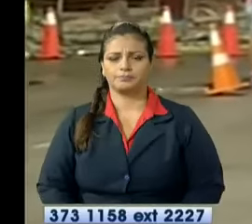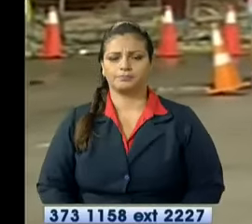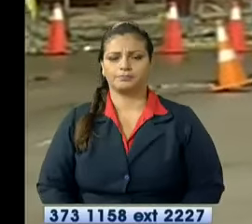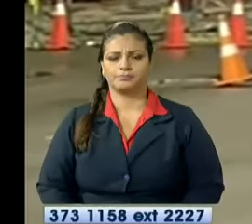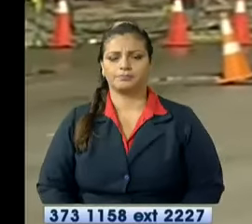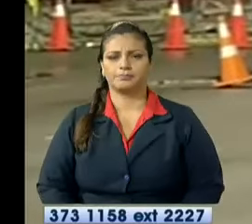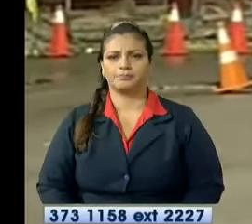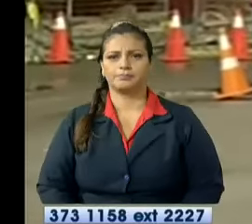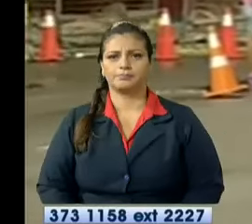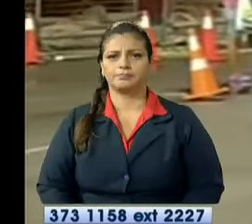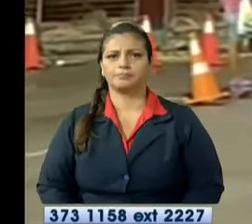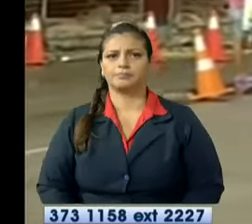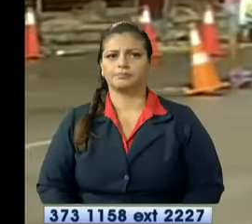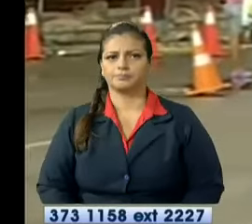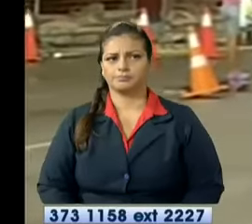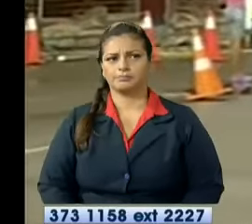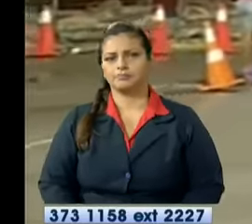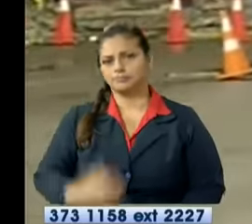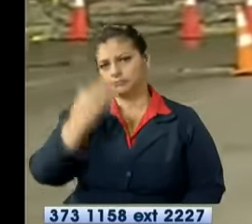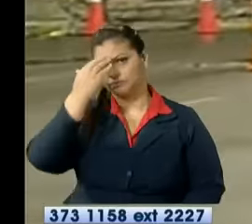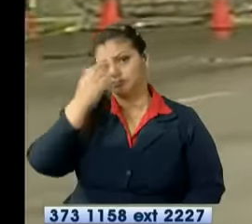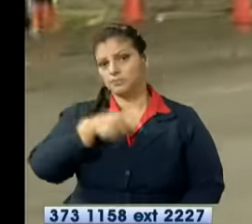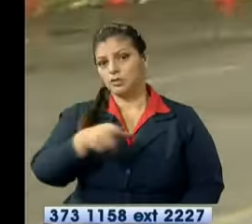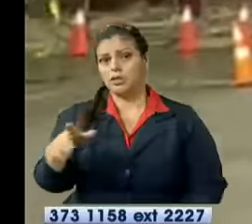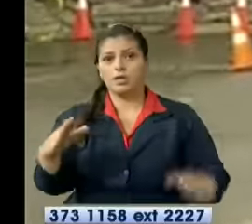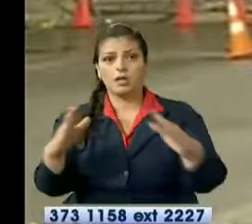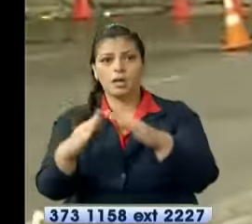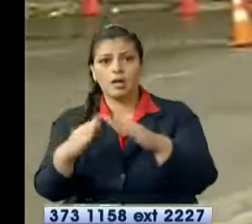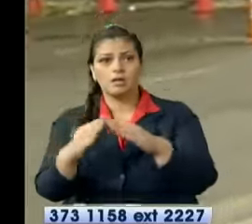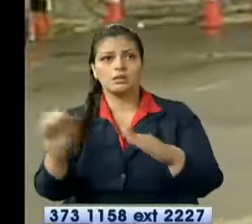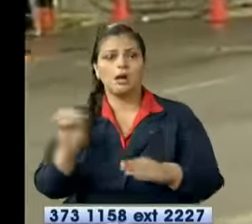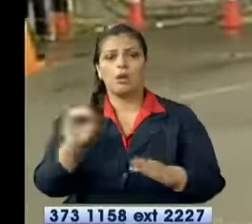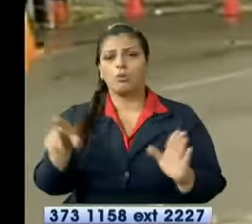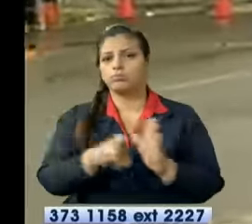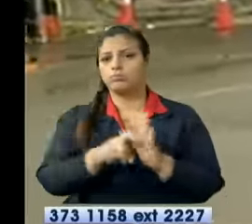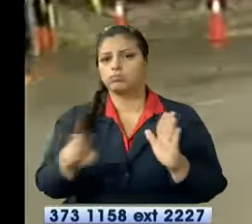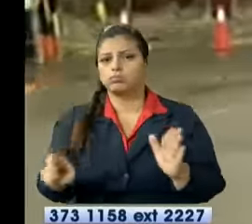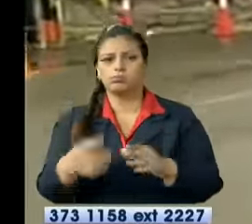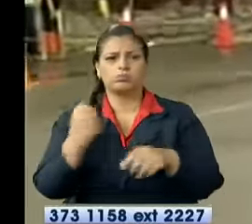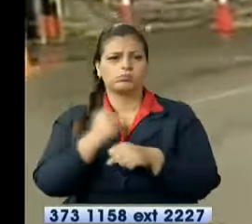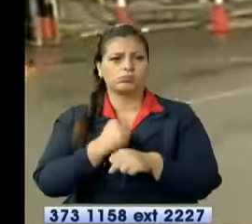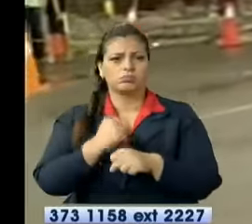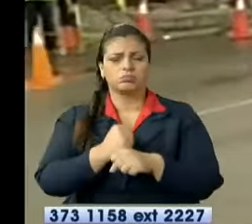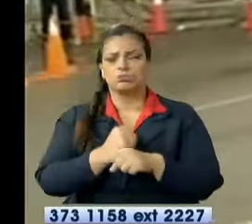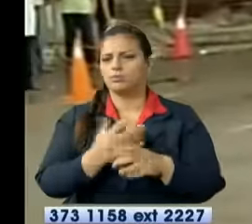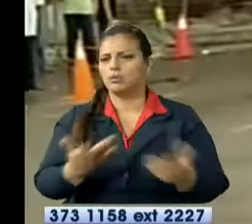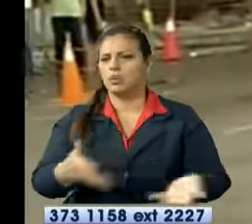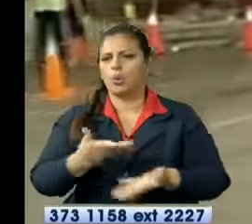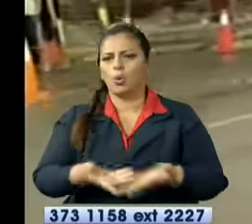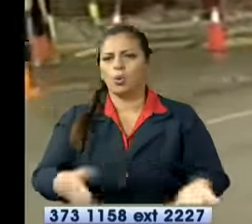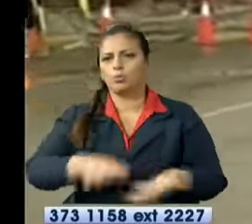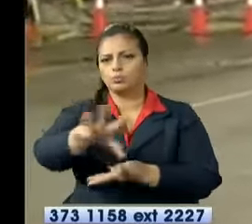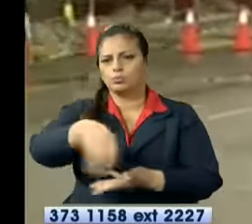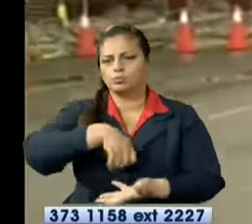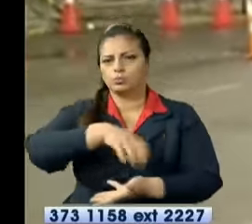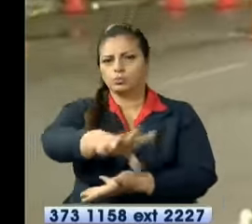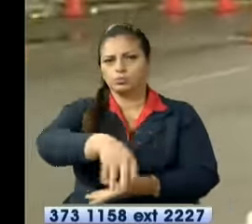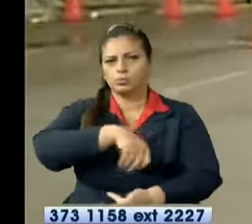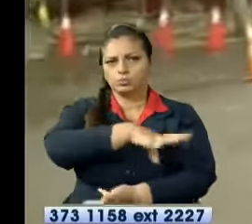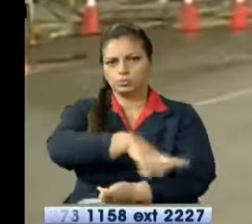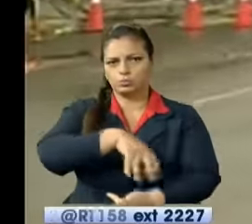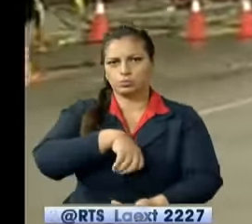producto de los domicilios o departamentos en los cuales ellos habitaban. Ya se empieza a dar el ingreso del personal